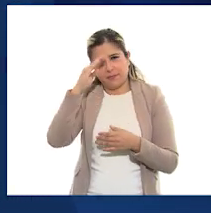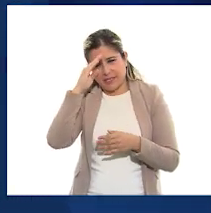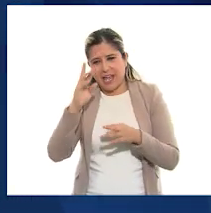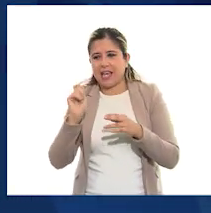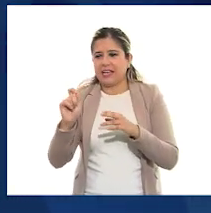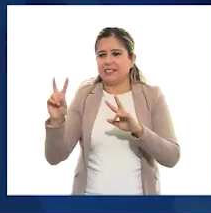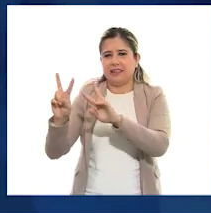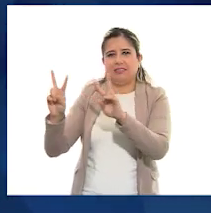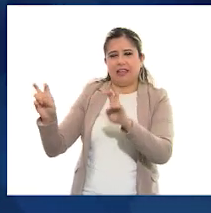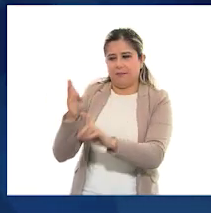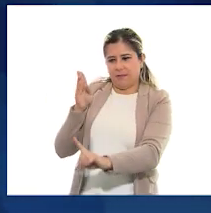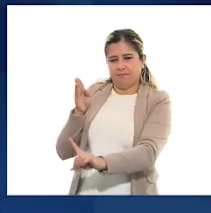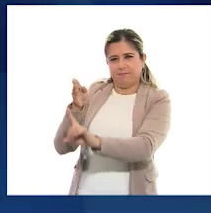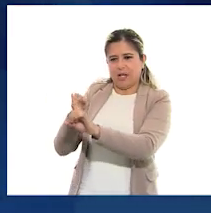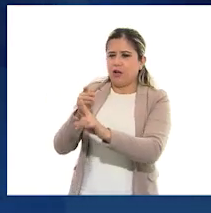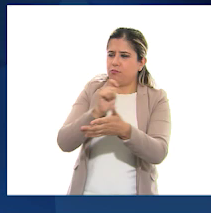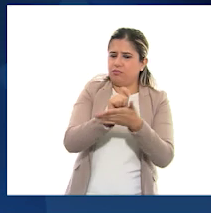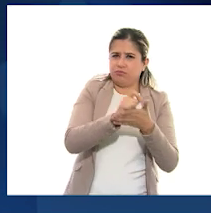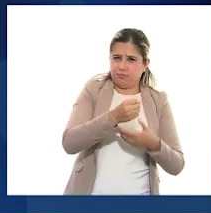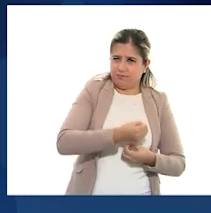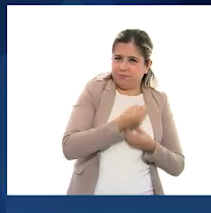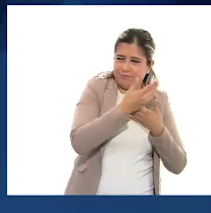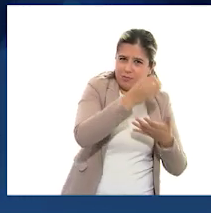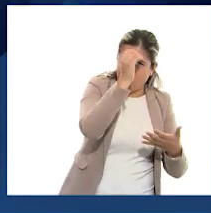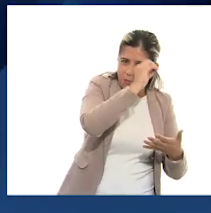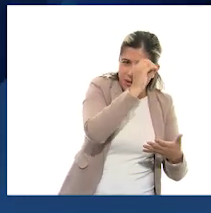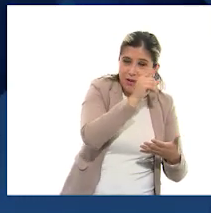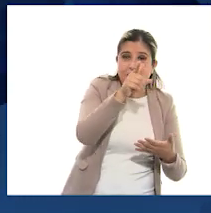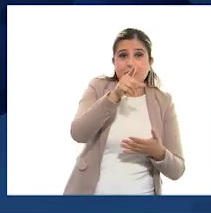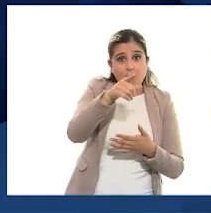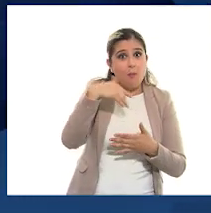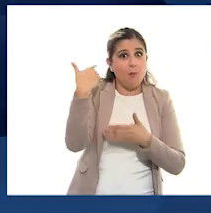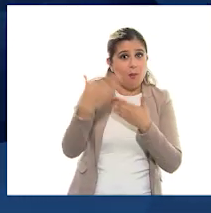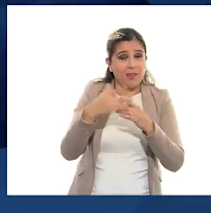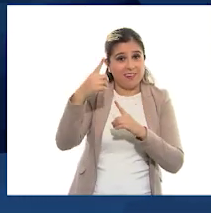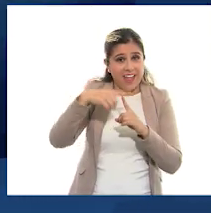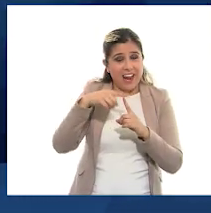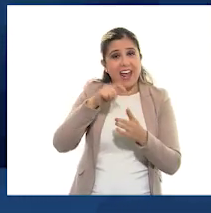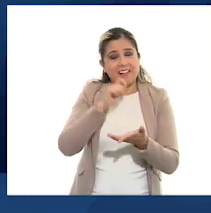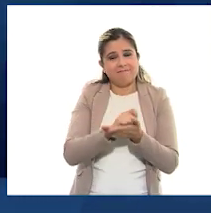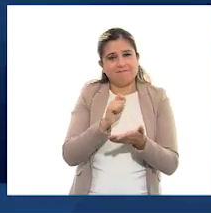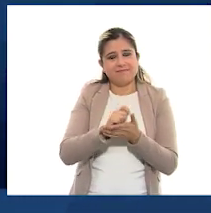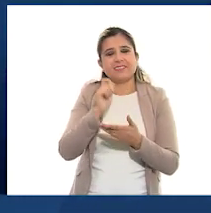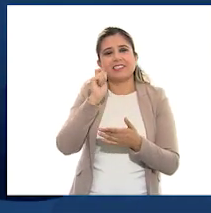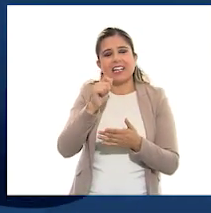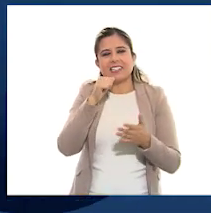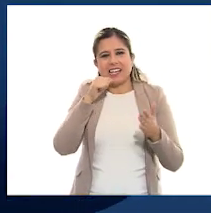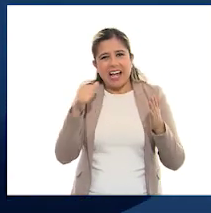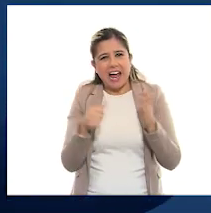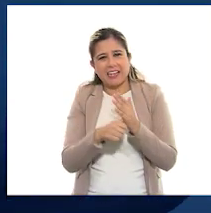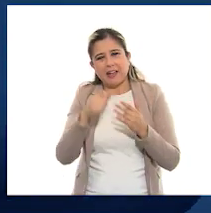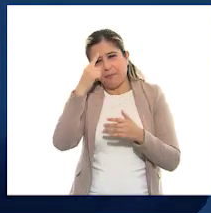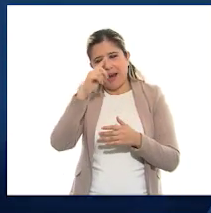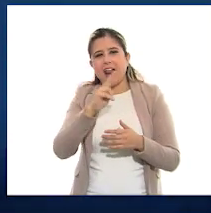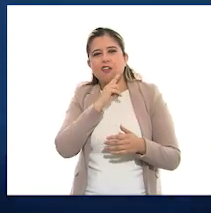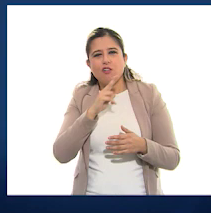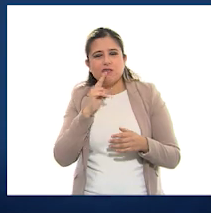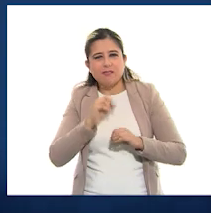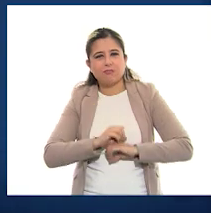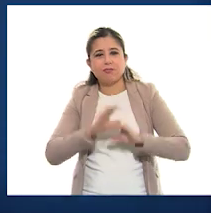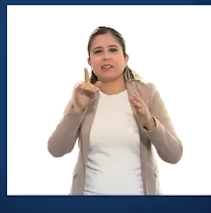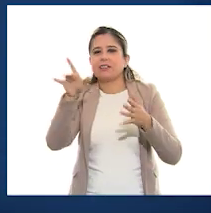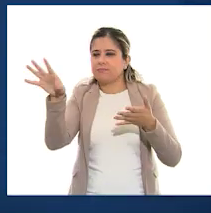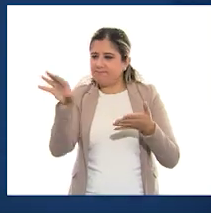tema. Después, tendrás el reto de escribir una carta en la que manifiestes y fundamentes tu opinión sobre una noticia